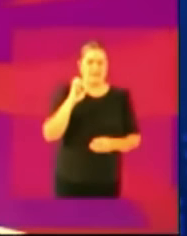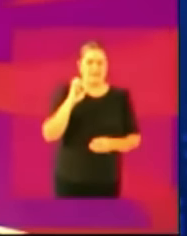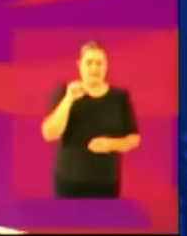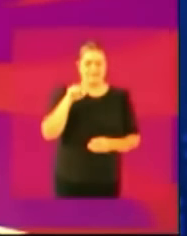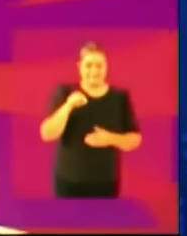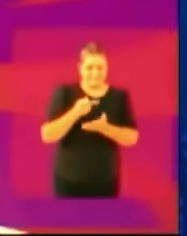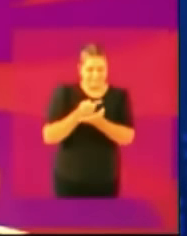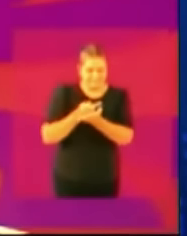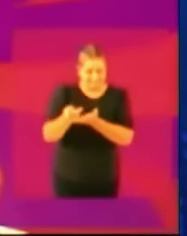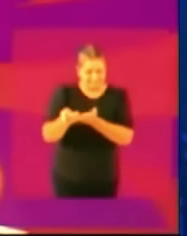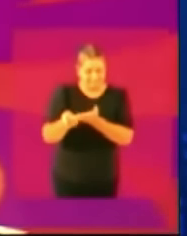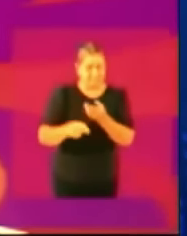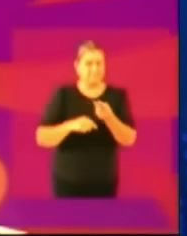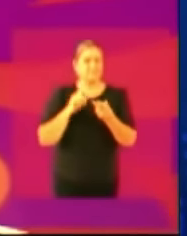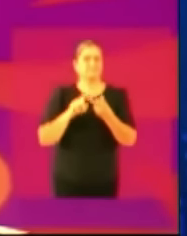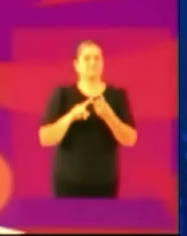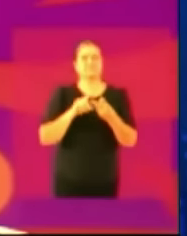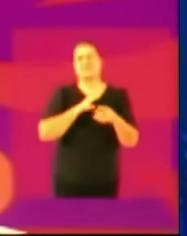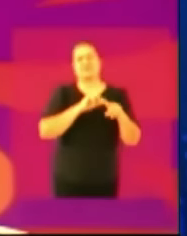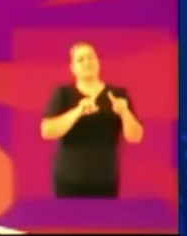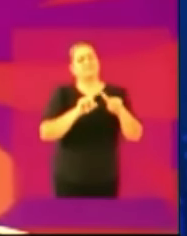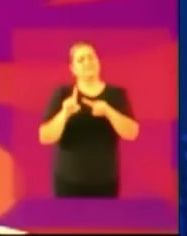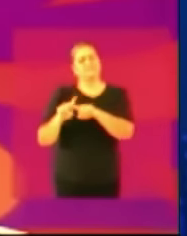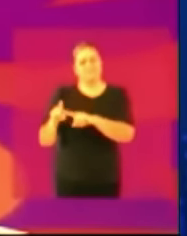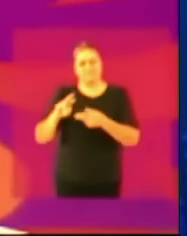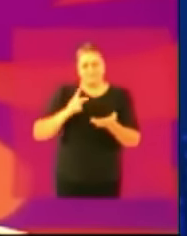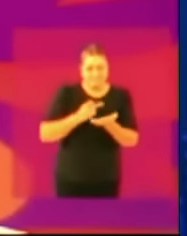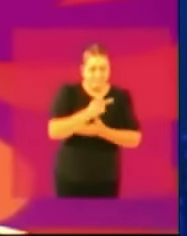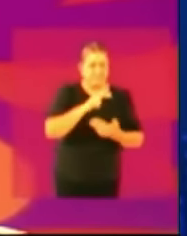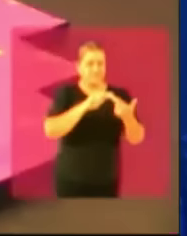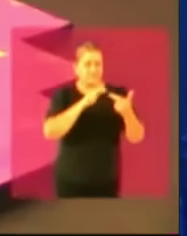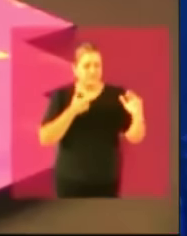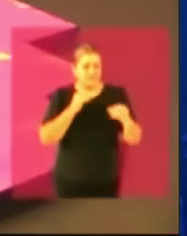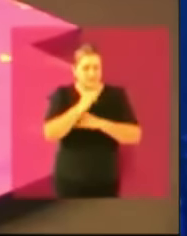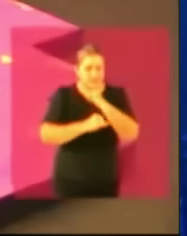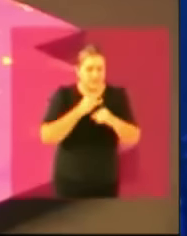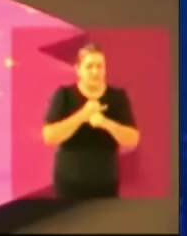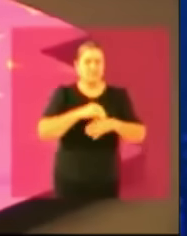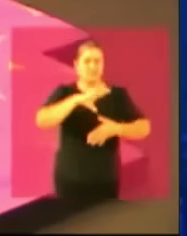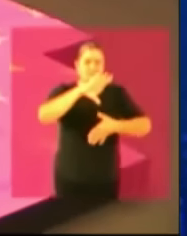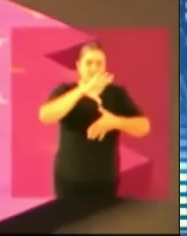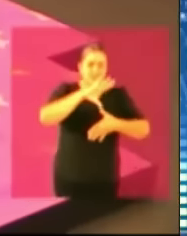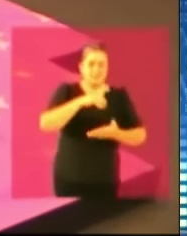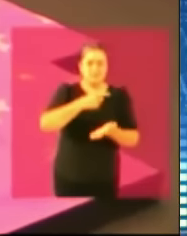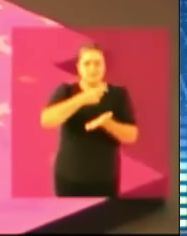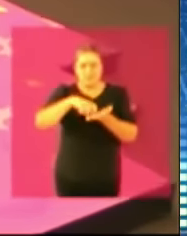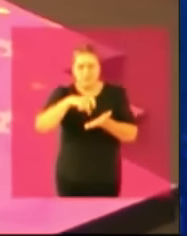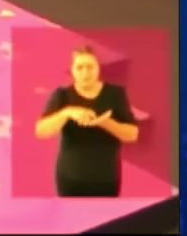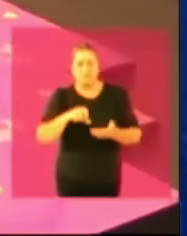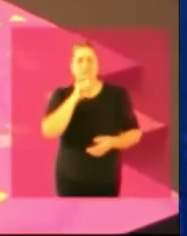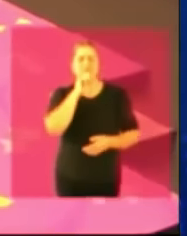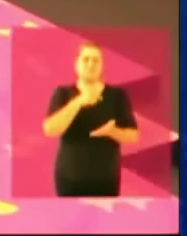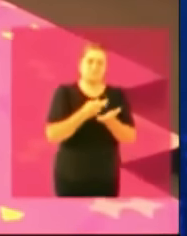seriedad, con esta distinción, concreta, clara. Frialdad también. Yo diría que yo la veía muy dominando la escena,